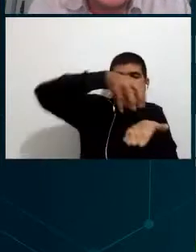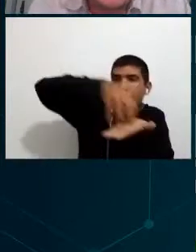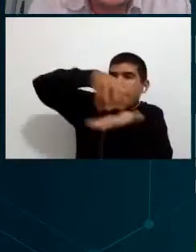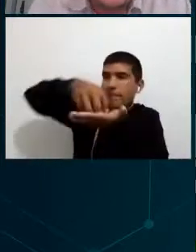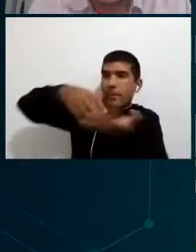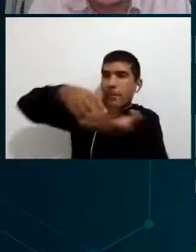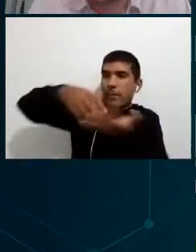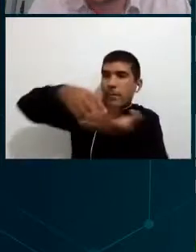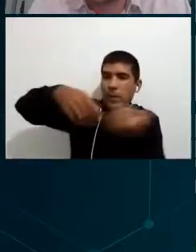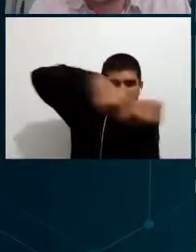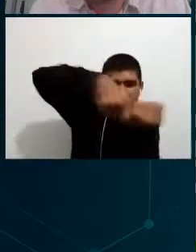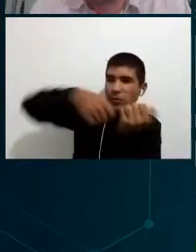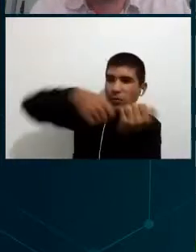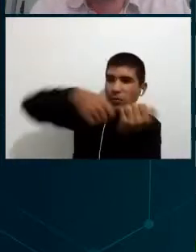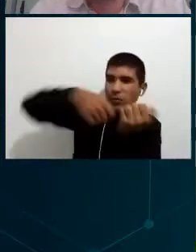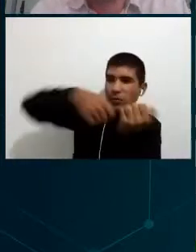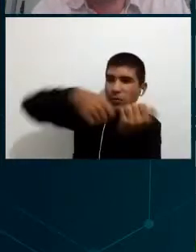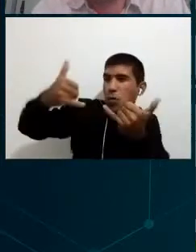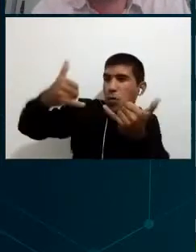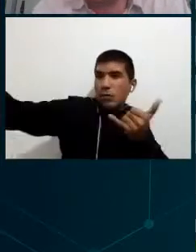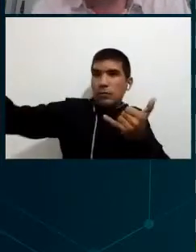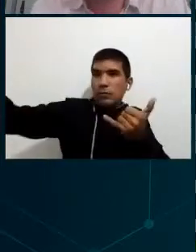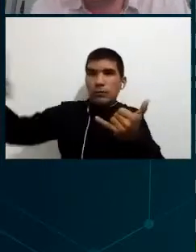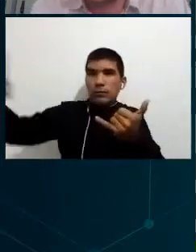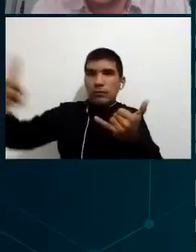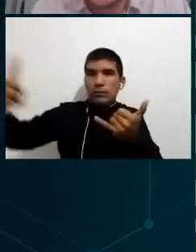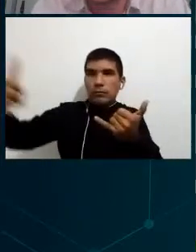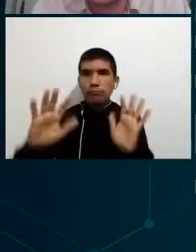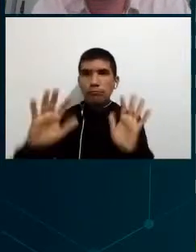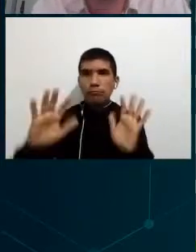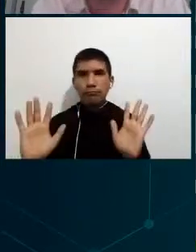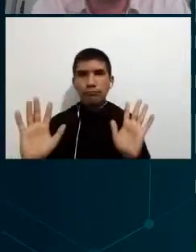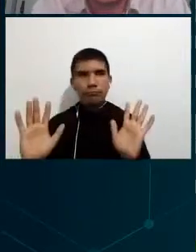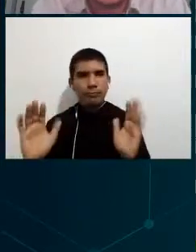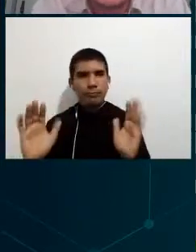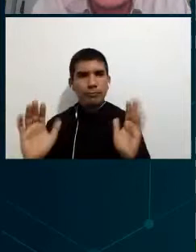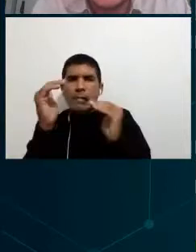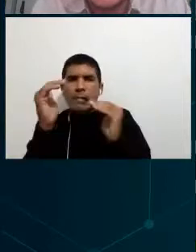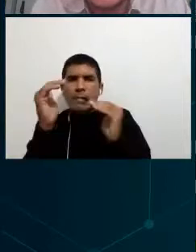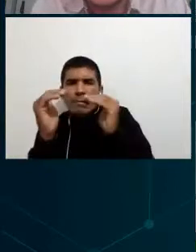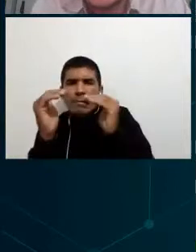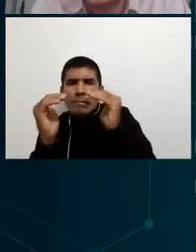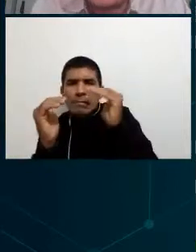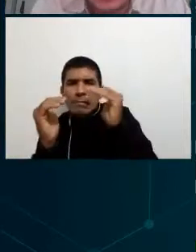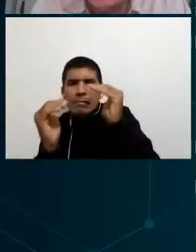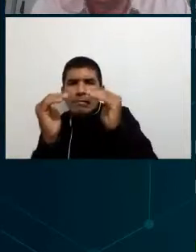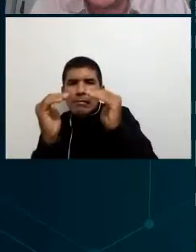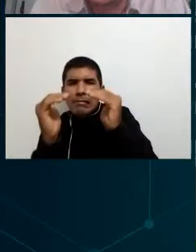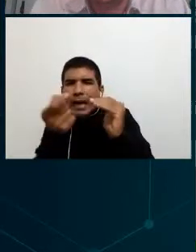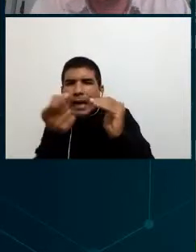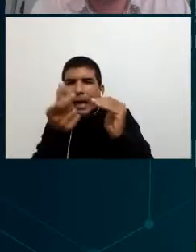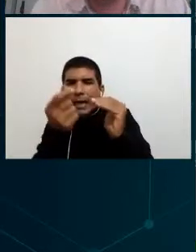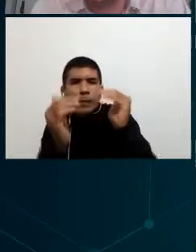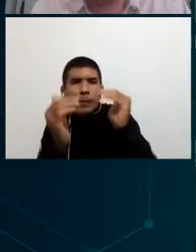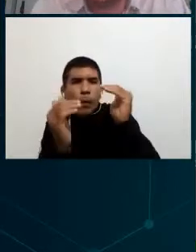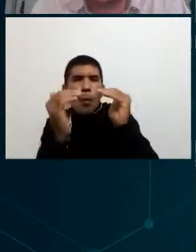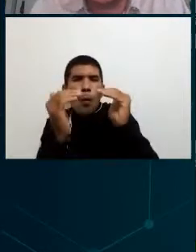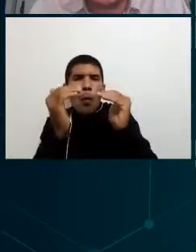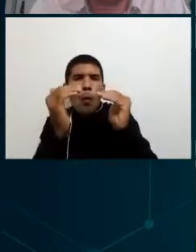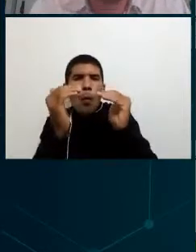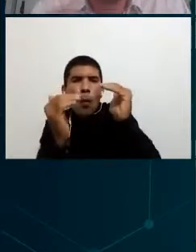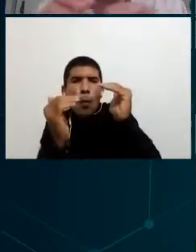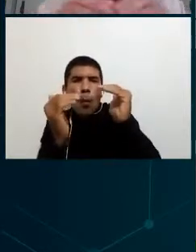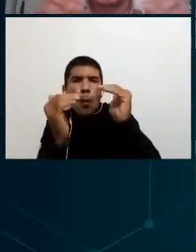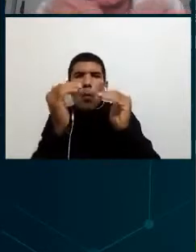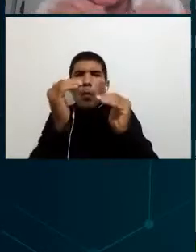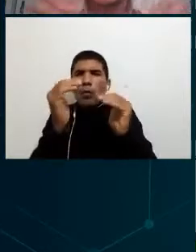el caso de tener una ruta corta, la latencia fue de 1.46 milisegundos y la ruta larga fue de 2.32 milisegundos. ¿Qué quiere